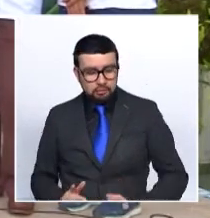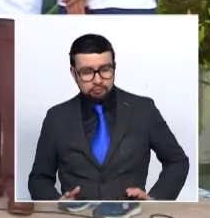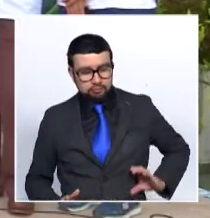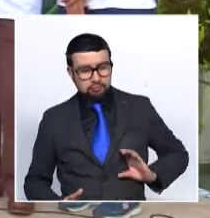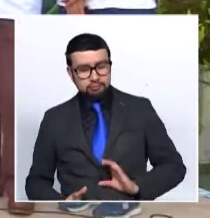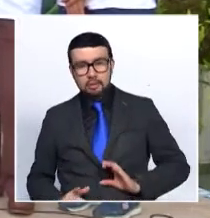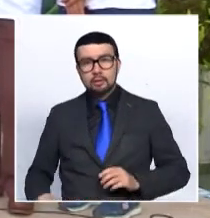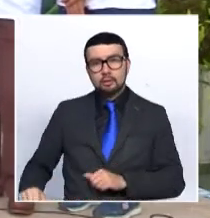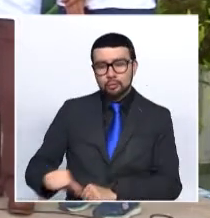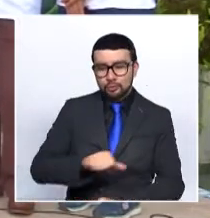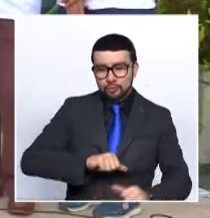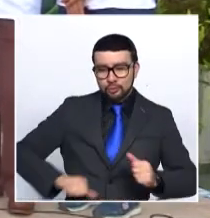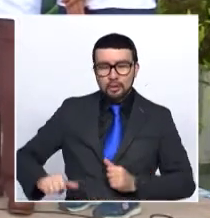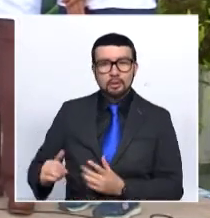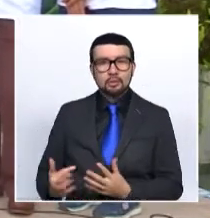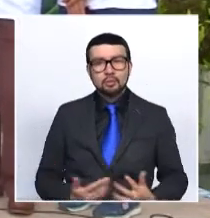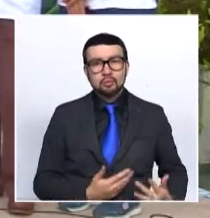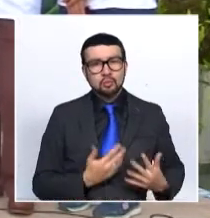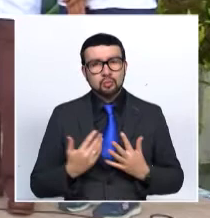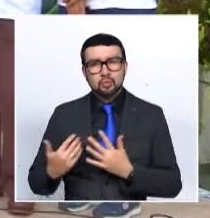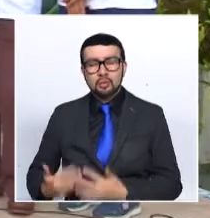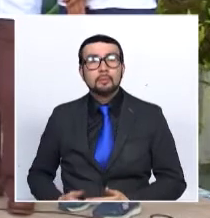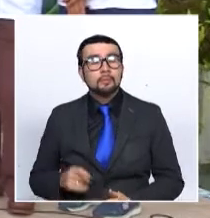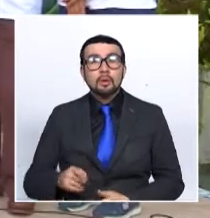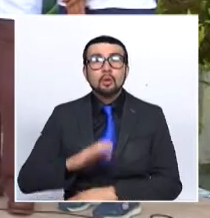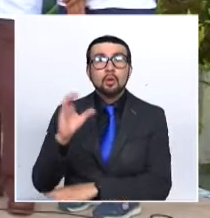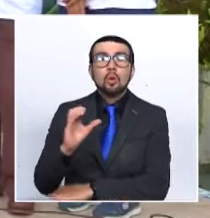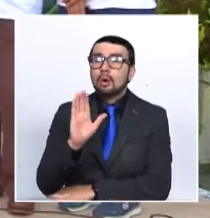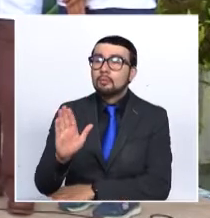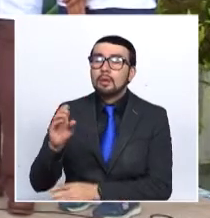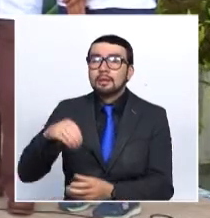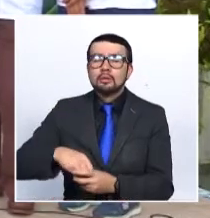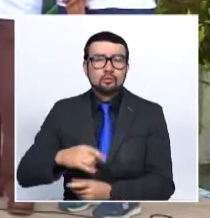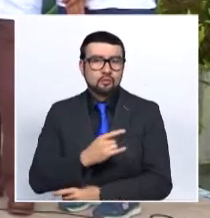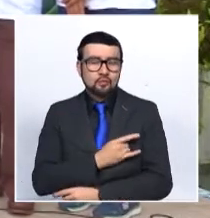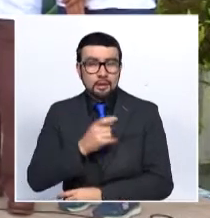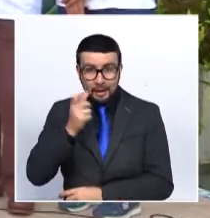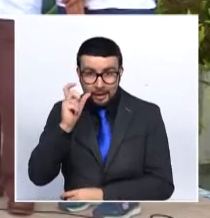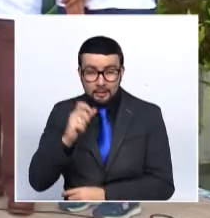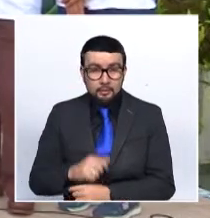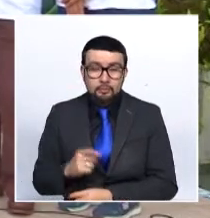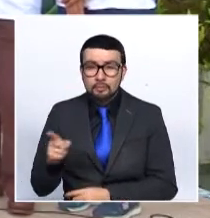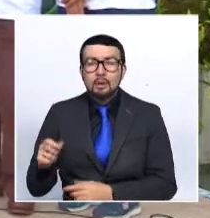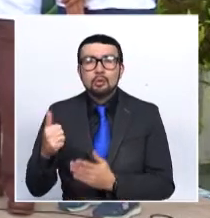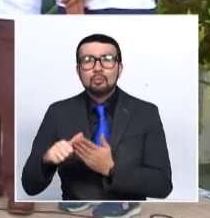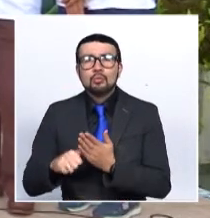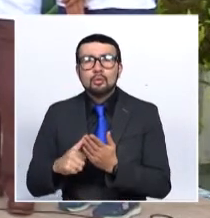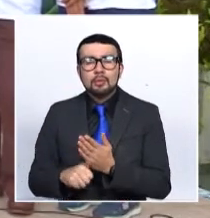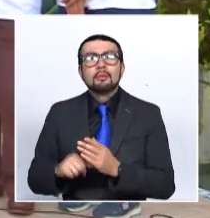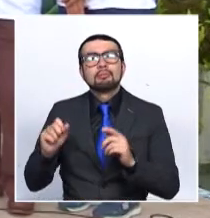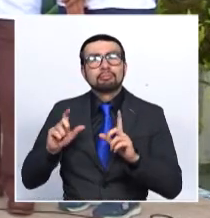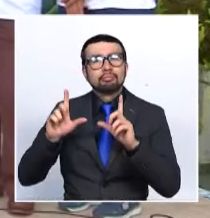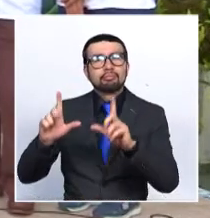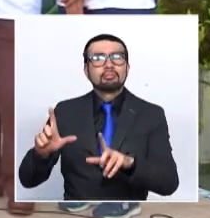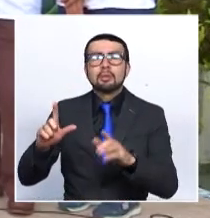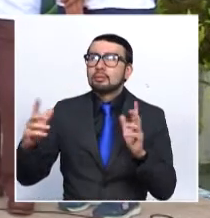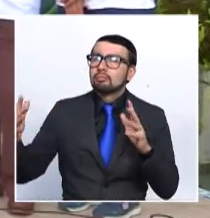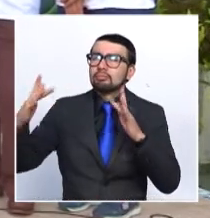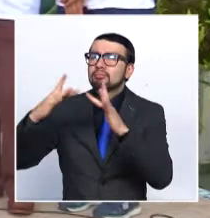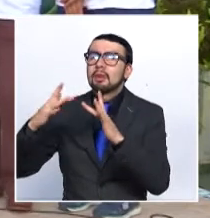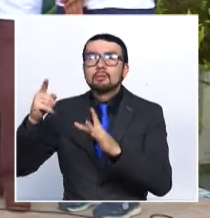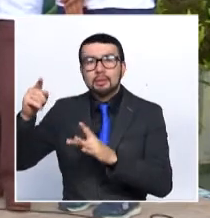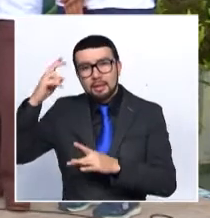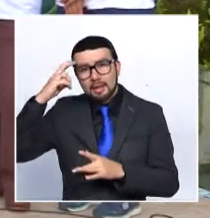programa que inicia en Colombia la Universidad de Caldas, en el programa de doctorado en metabolómica con Inglaterra y con